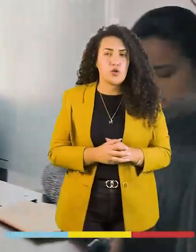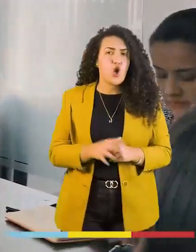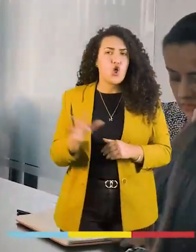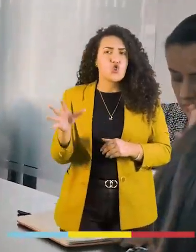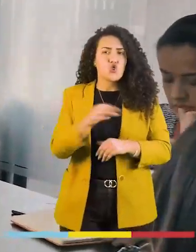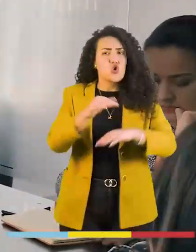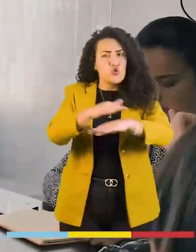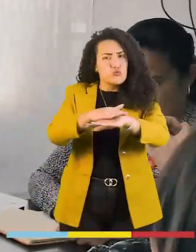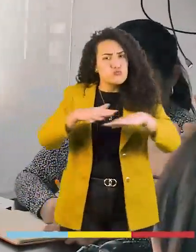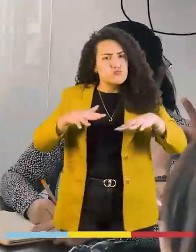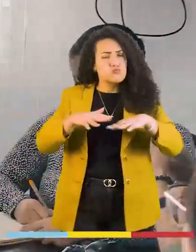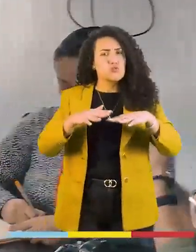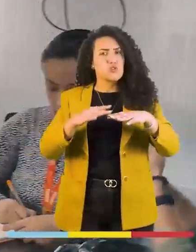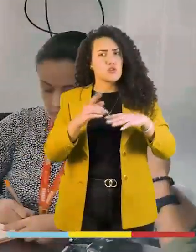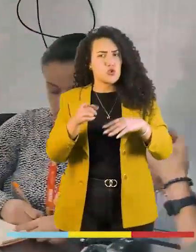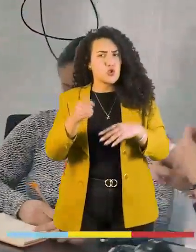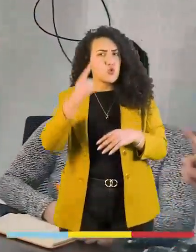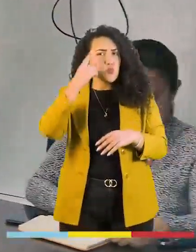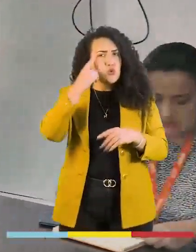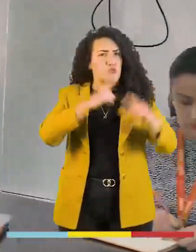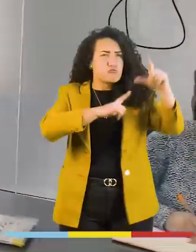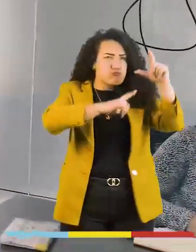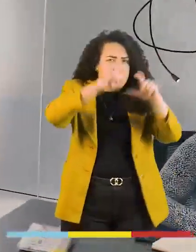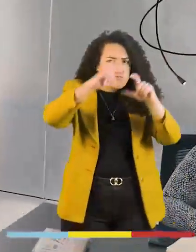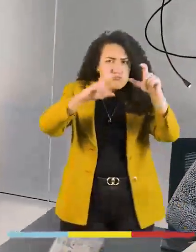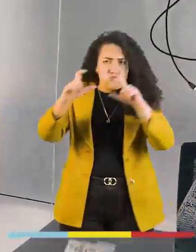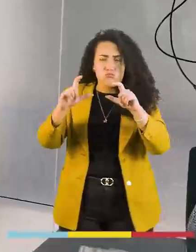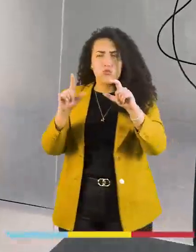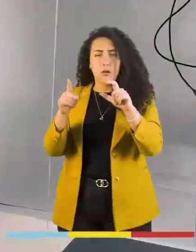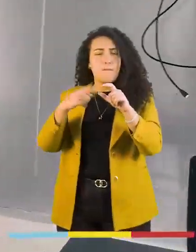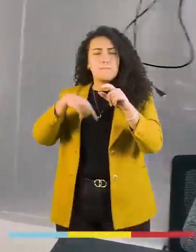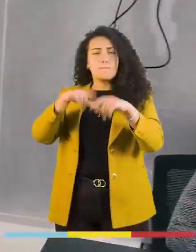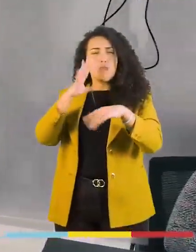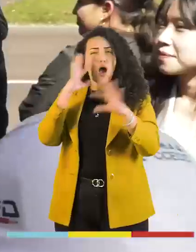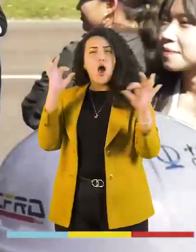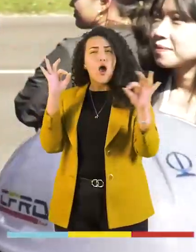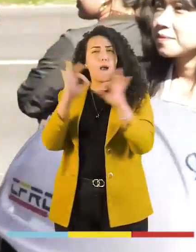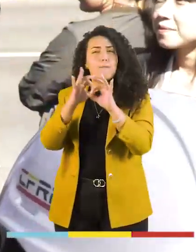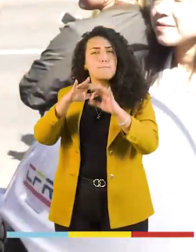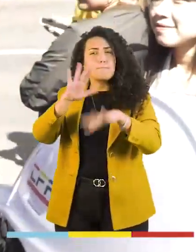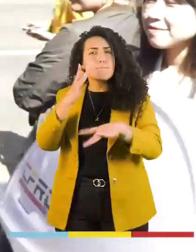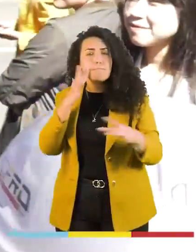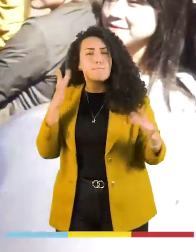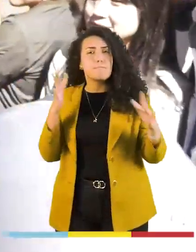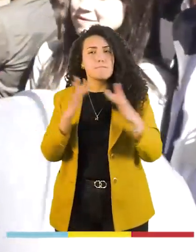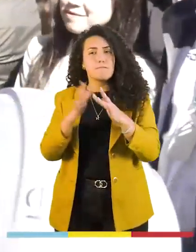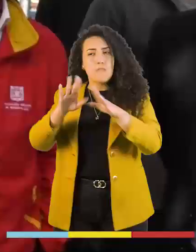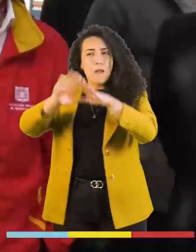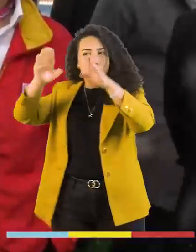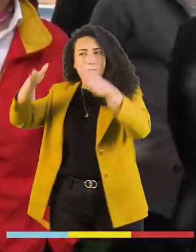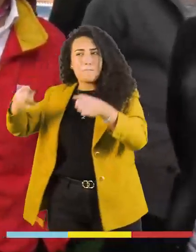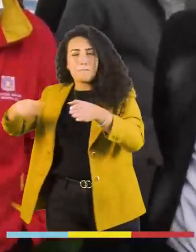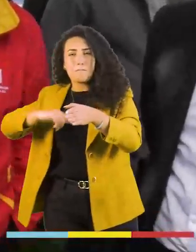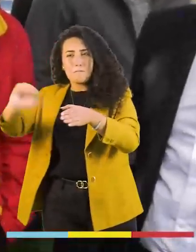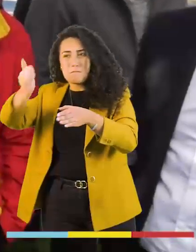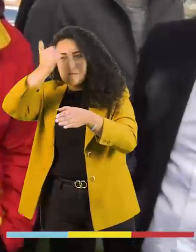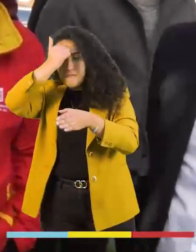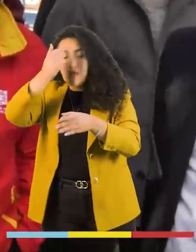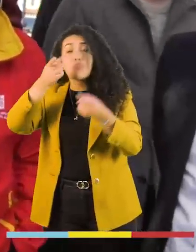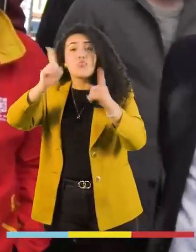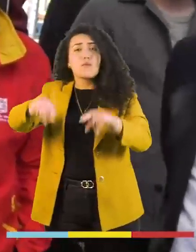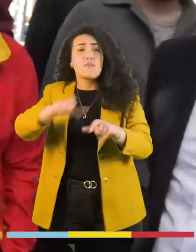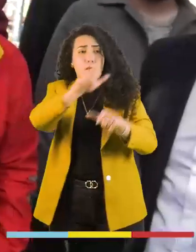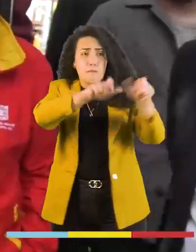las redes. Debemos hacer el cubrimiento fotográfico desde dos aspectos, enfocado netamente en la mesa principal